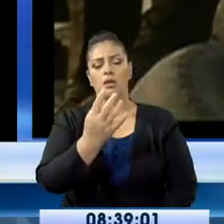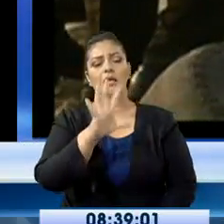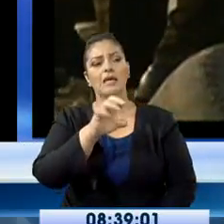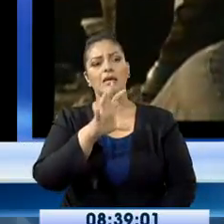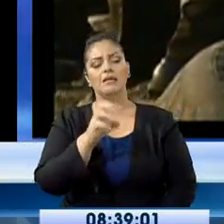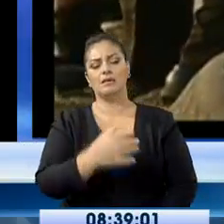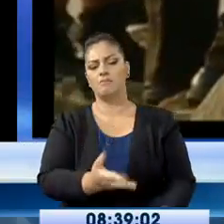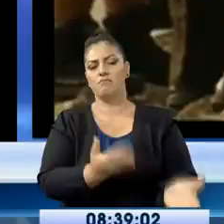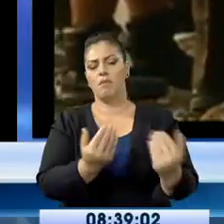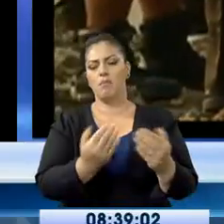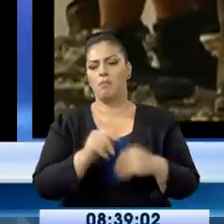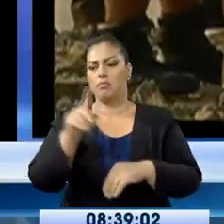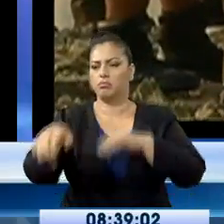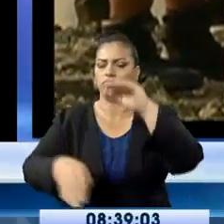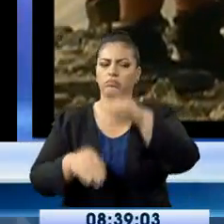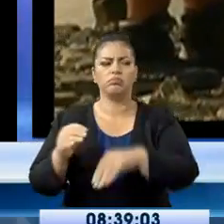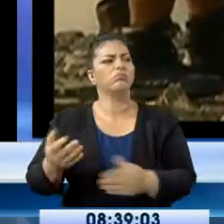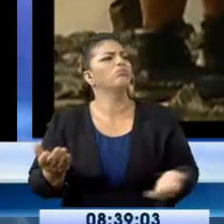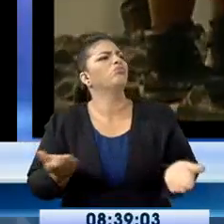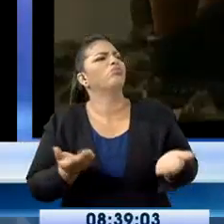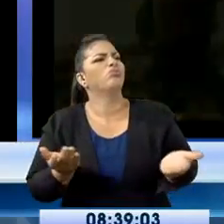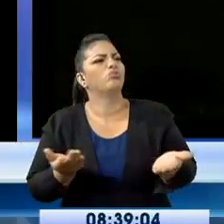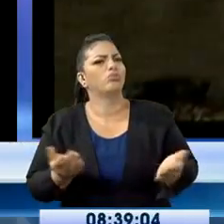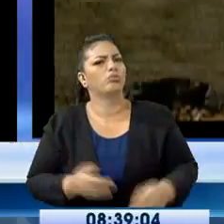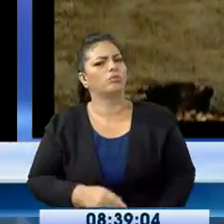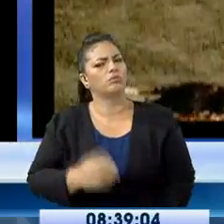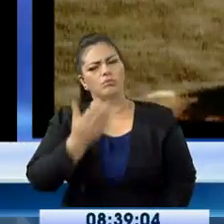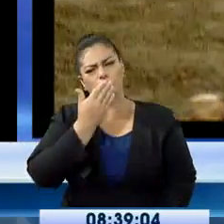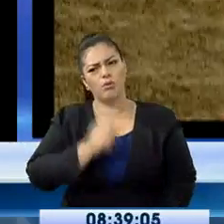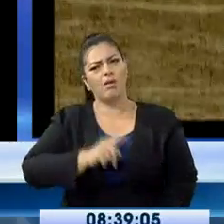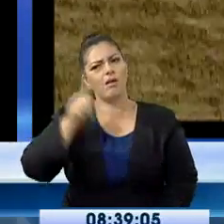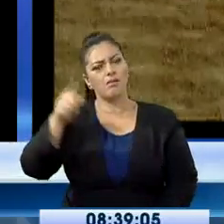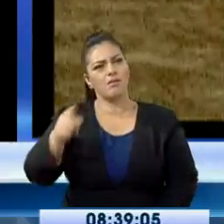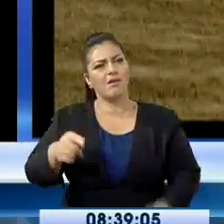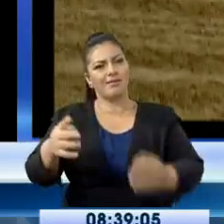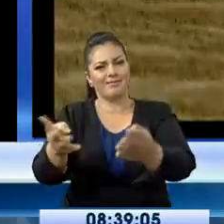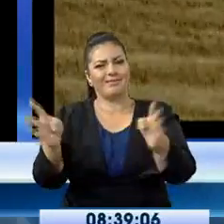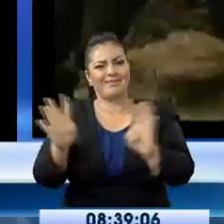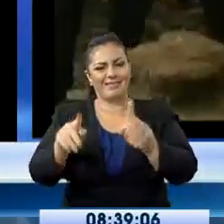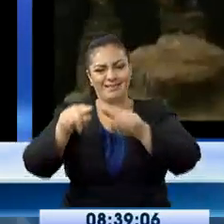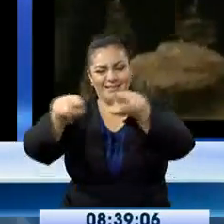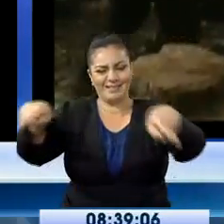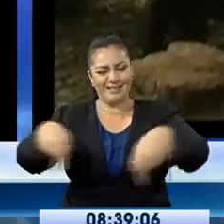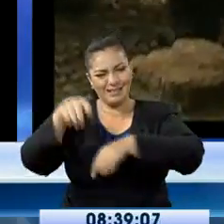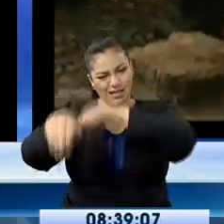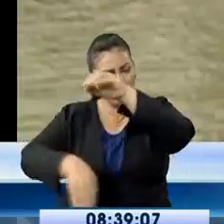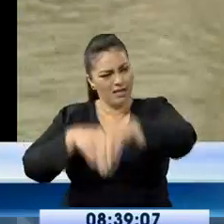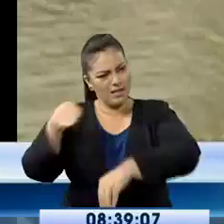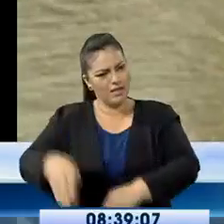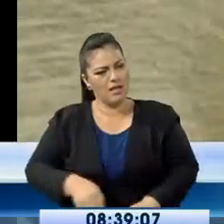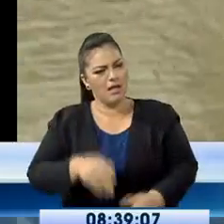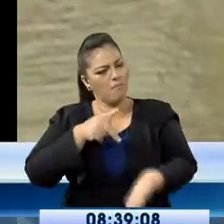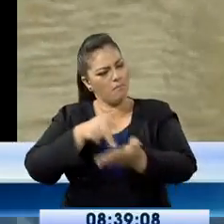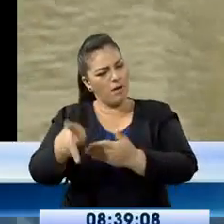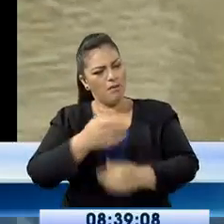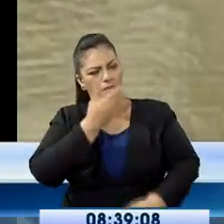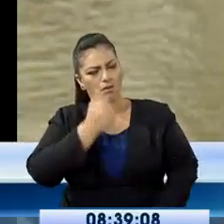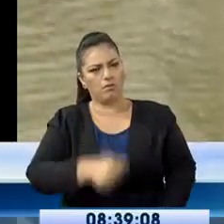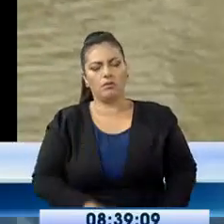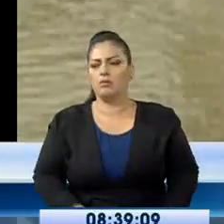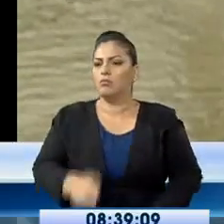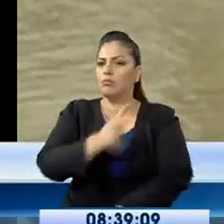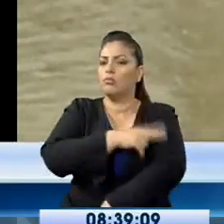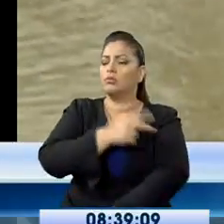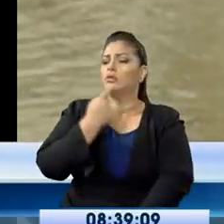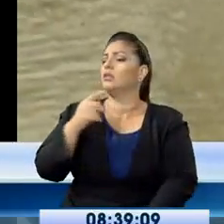iban a ir, pero el chico le dice que para... ¿Por qué no vamos a una piscina? Y pues como no había dinero, dice la señorita, se lo había llevado para allá al fondo. ¿Hay